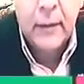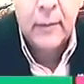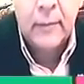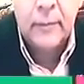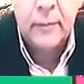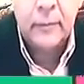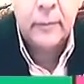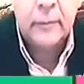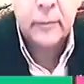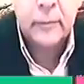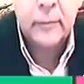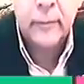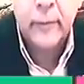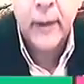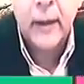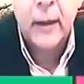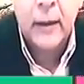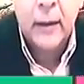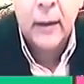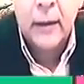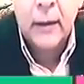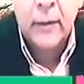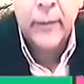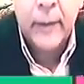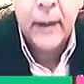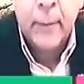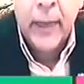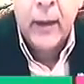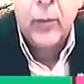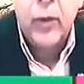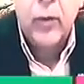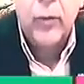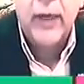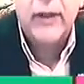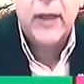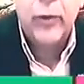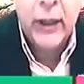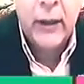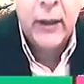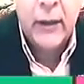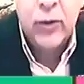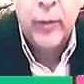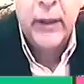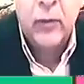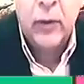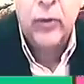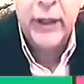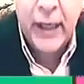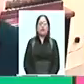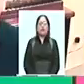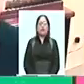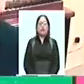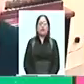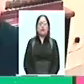perspectiva del Instituto de Comercio Exterior, ¿cómo toman esta aprobación? Bueno, lo manifestamos ya en su momento cuando